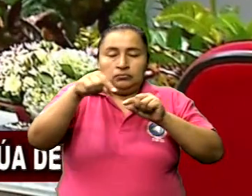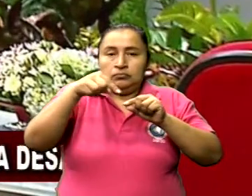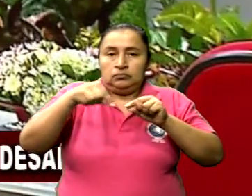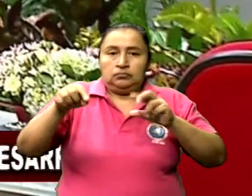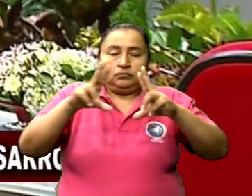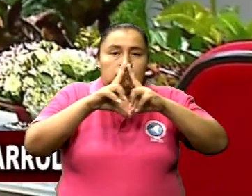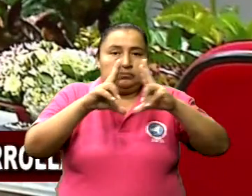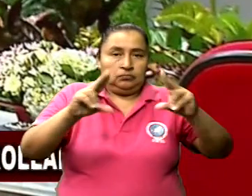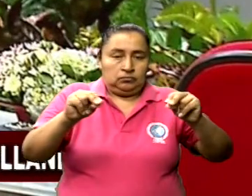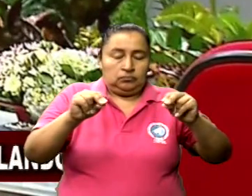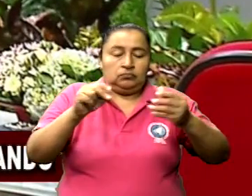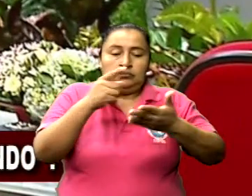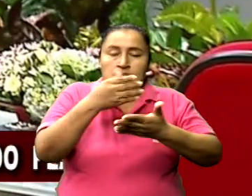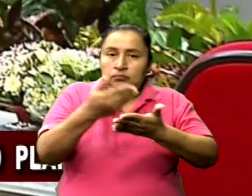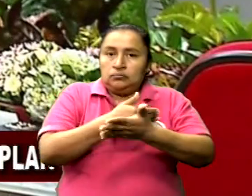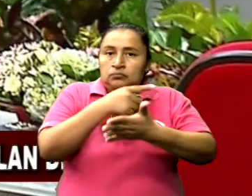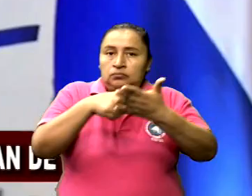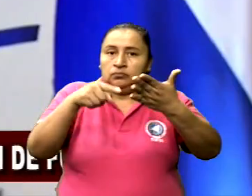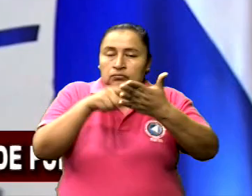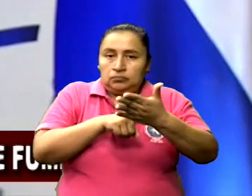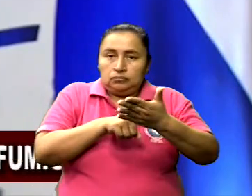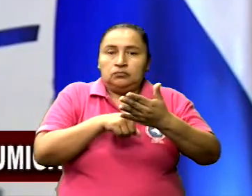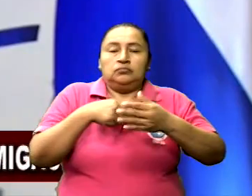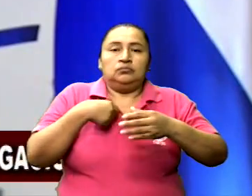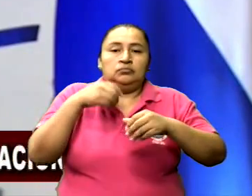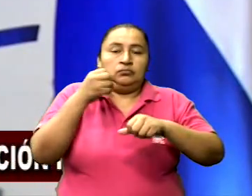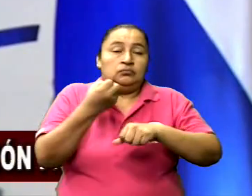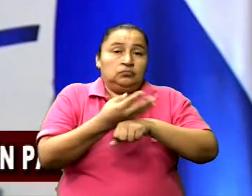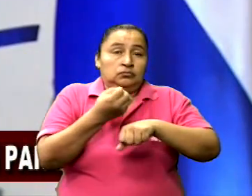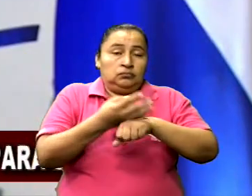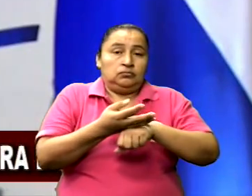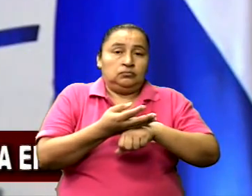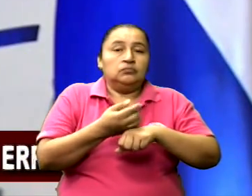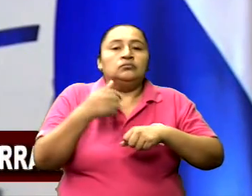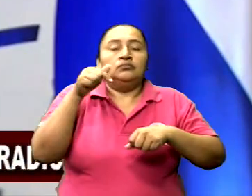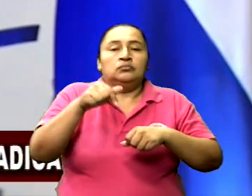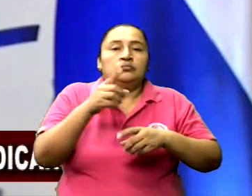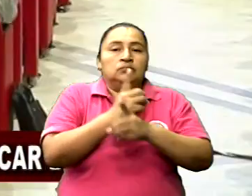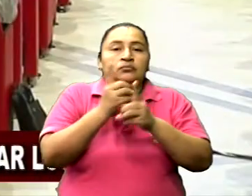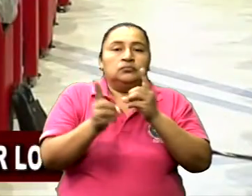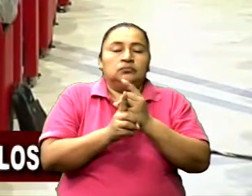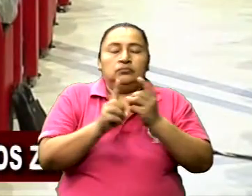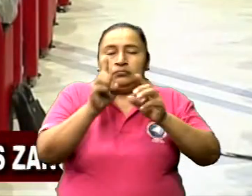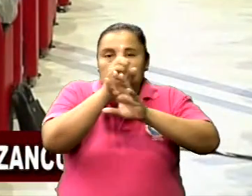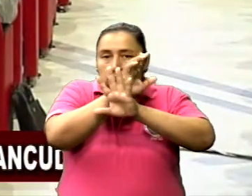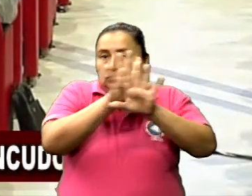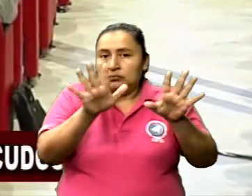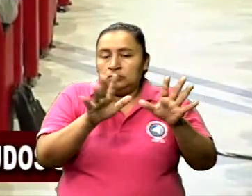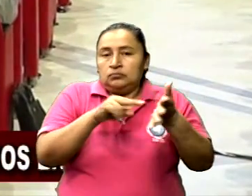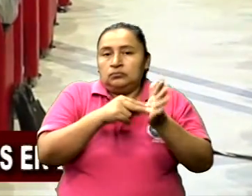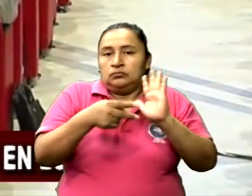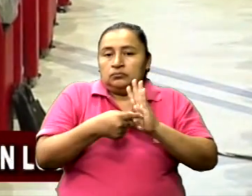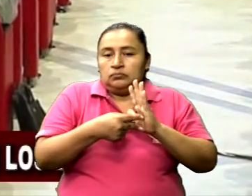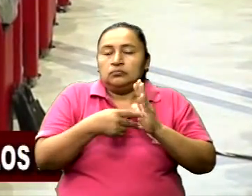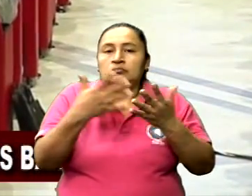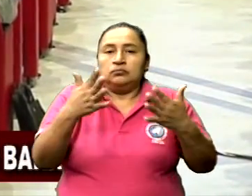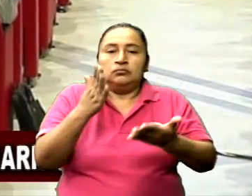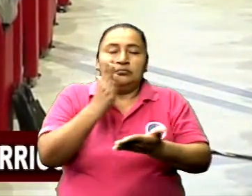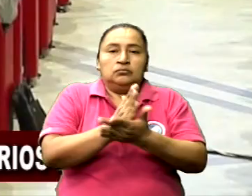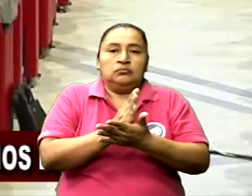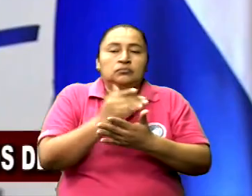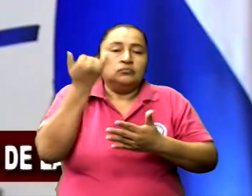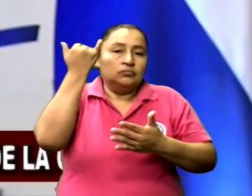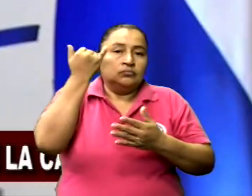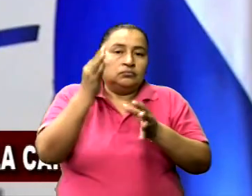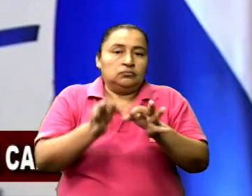nuestro país, elecciones municipales. Tenemos que definir lo que hemos establecido como un